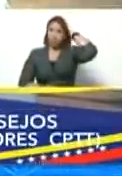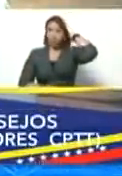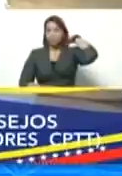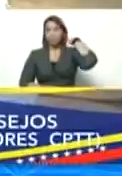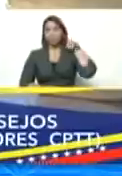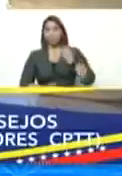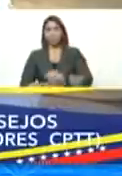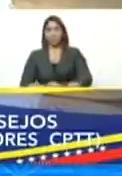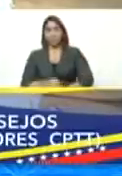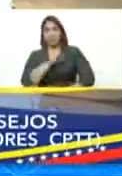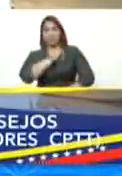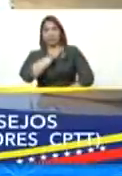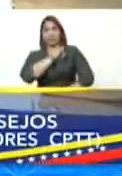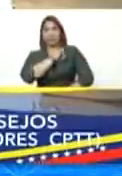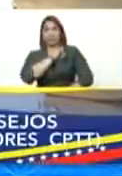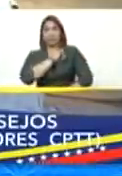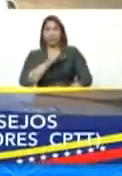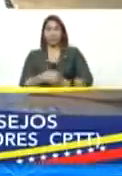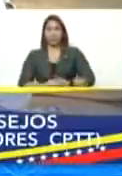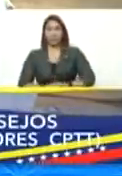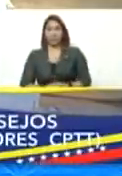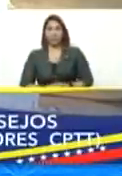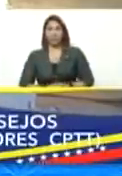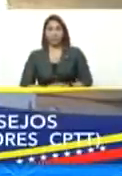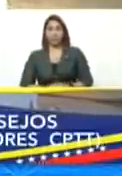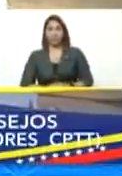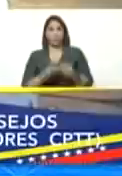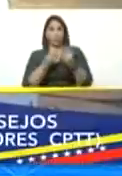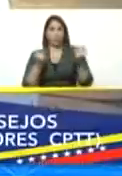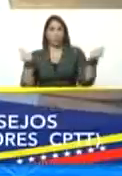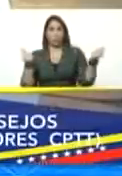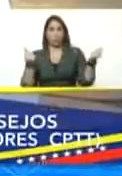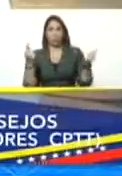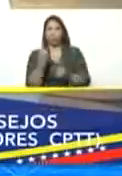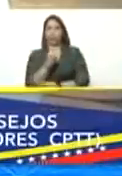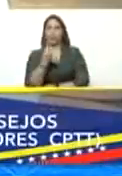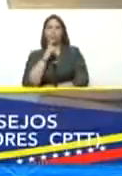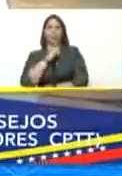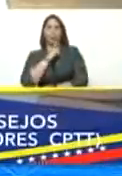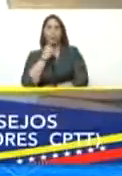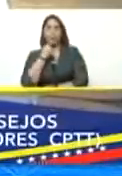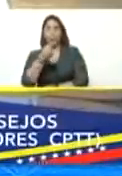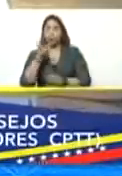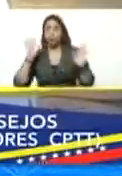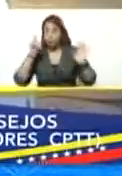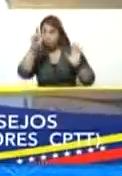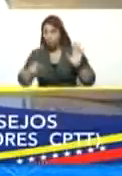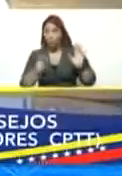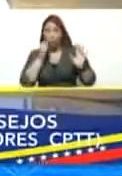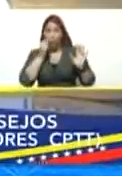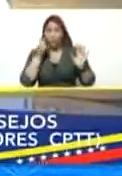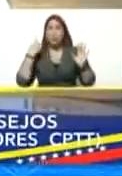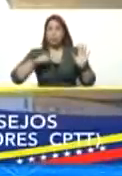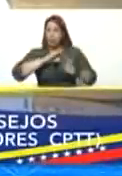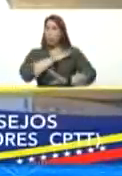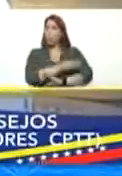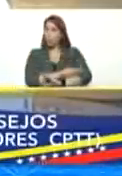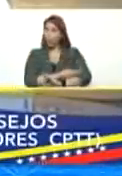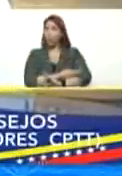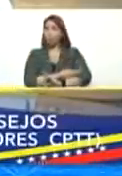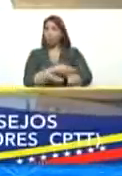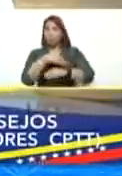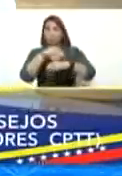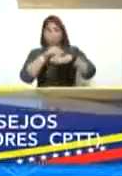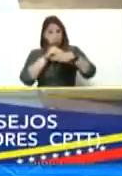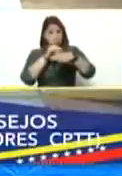se asusta, se curó aquí nada más con nombrarlo. Ah, yo tengo poderes